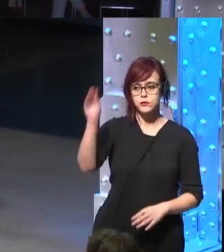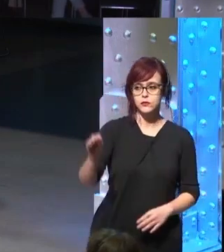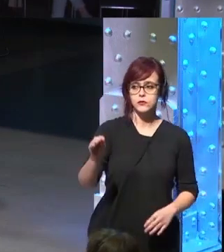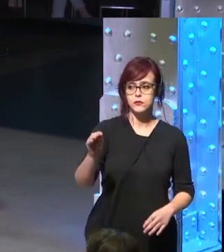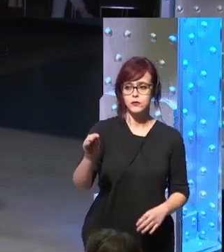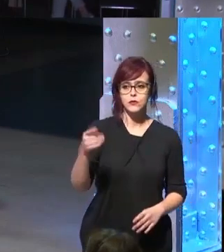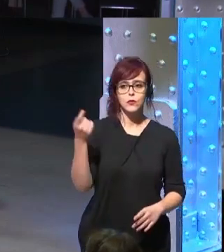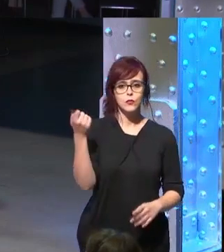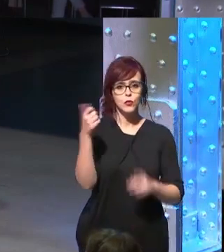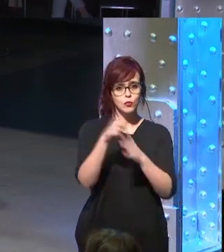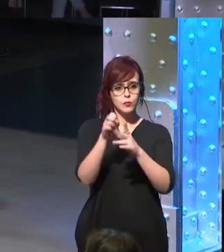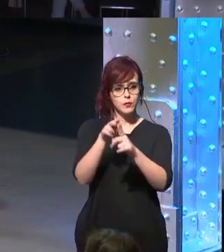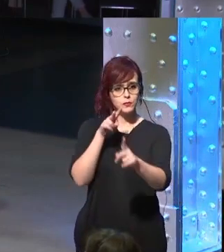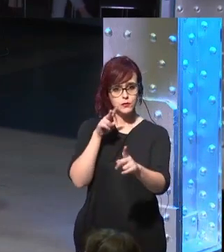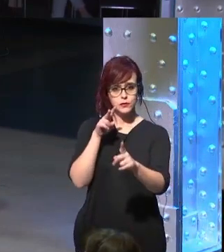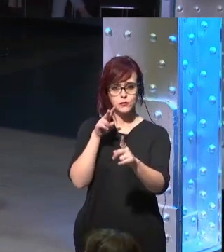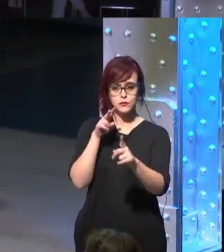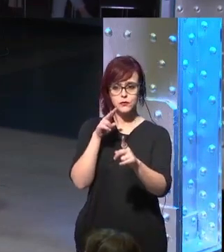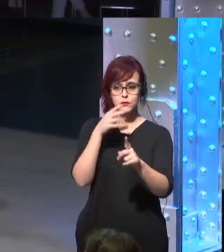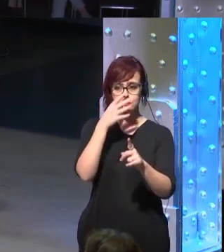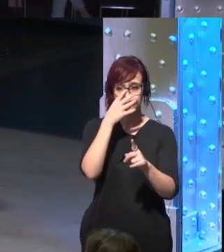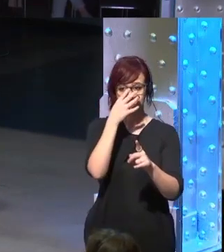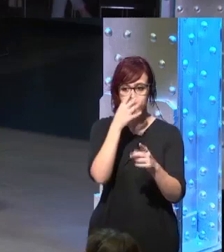Tomando un poco de perspectiva